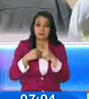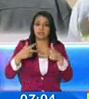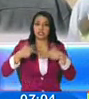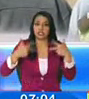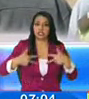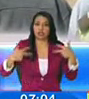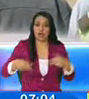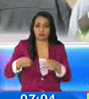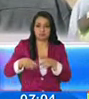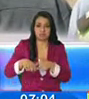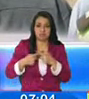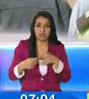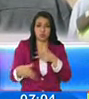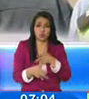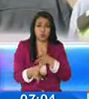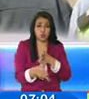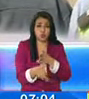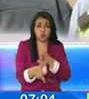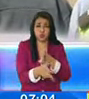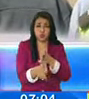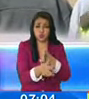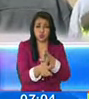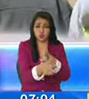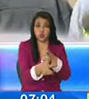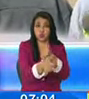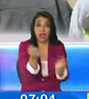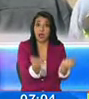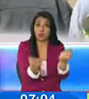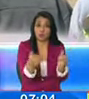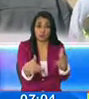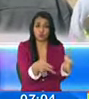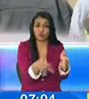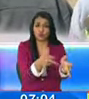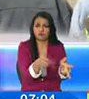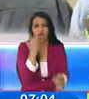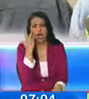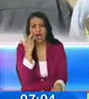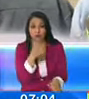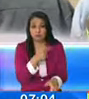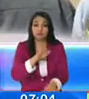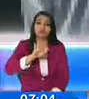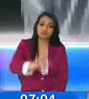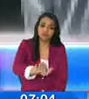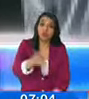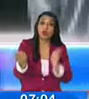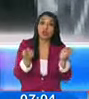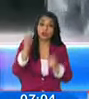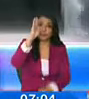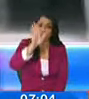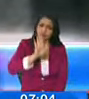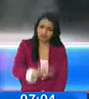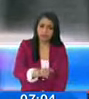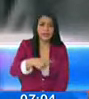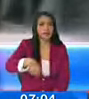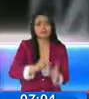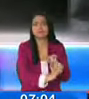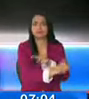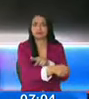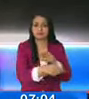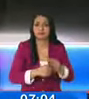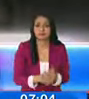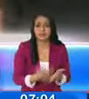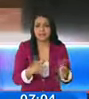donde se verificó que este automóvil se encontraba en actitud evasiva al control policial. Con las manos arriba fueron bajando uno a